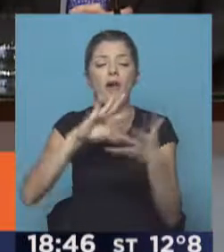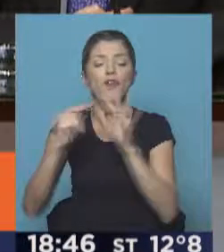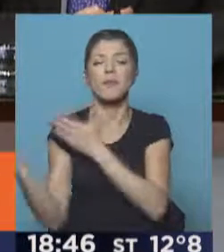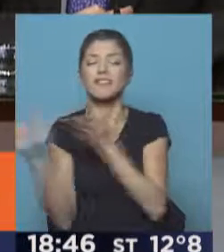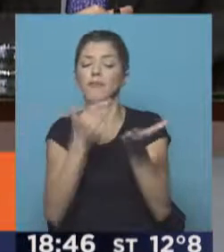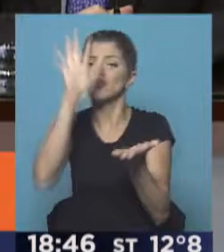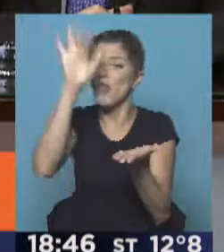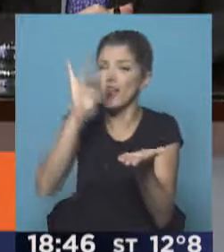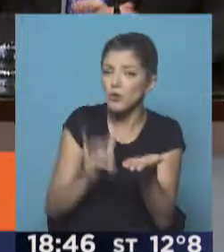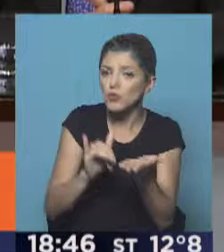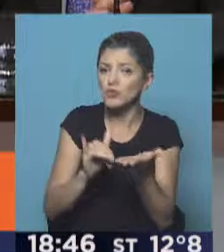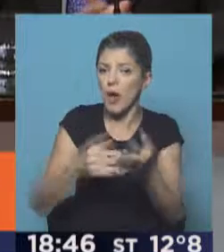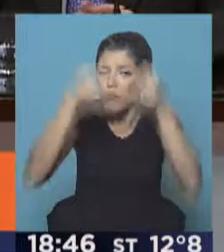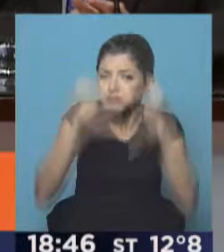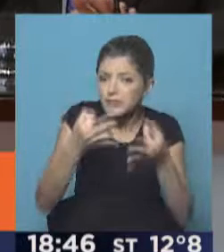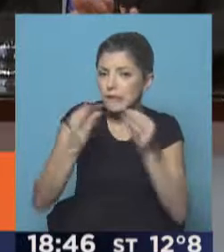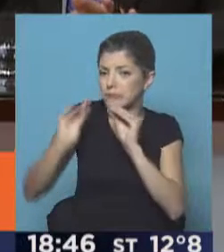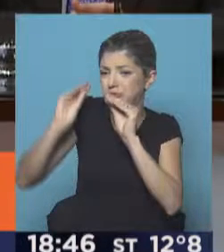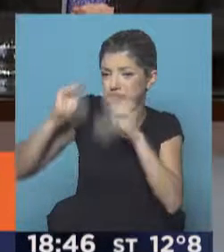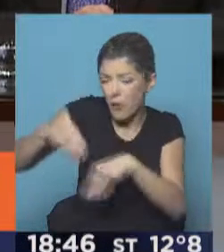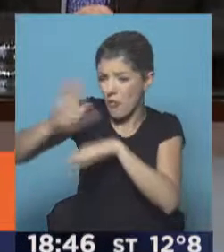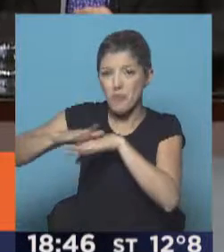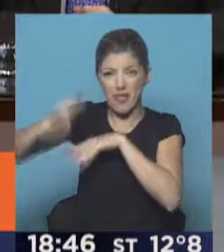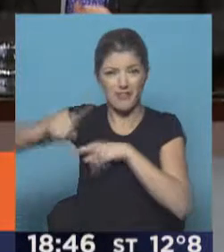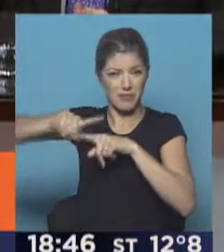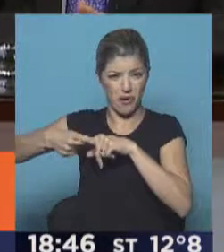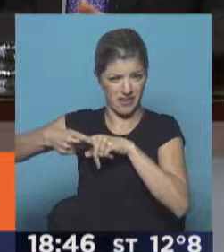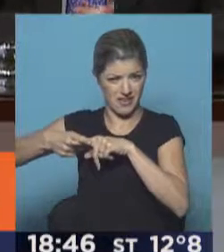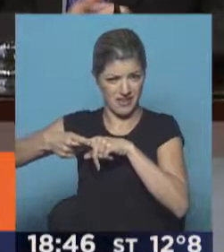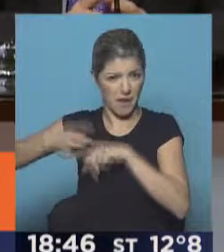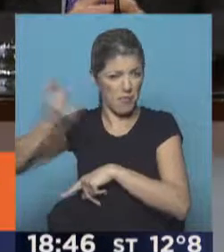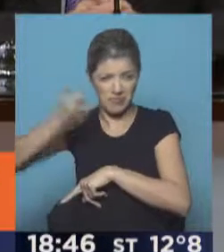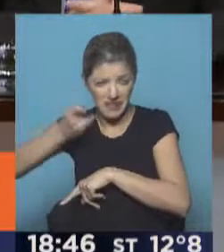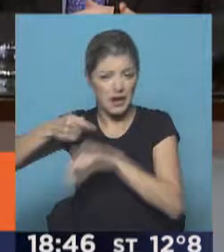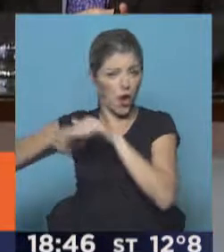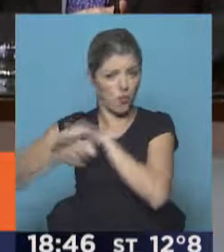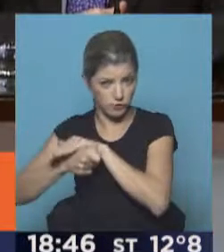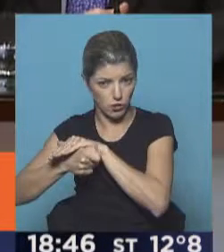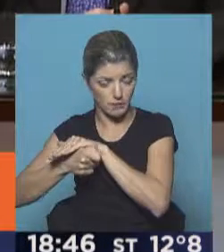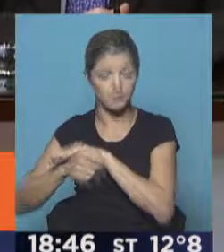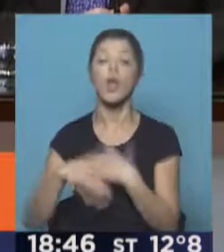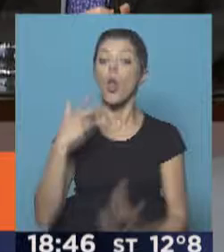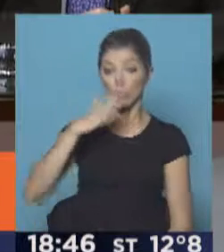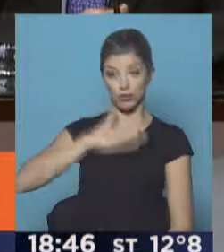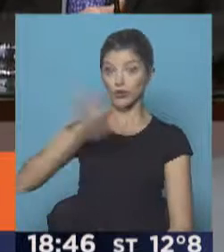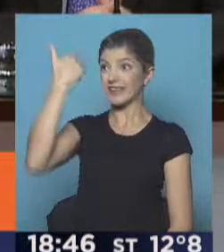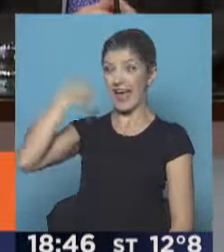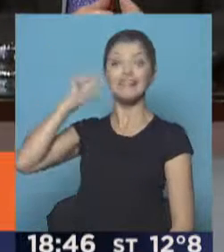energético autosuficiente, que dependa de sí mismo. Y así como éramos un país que exportaba